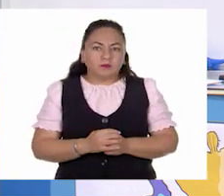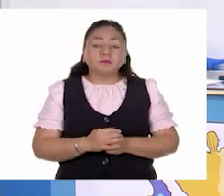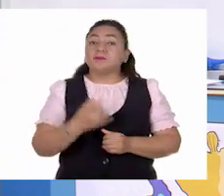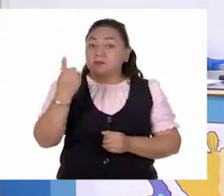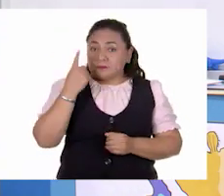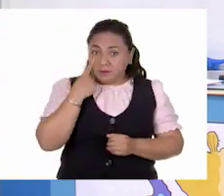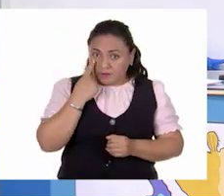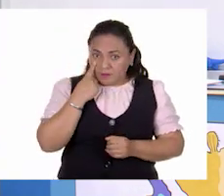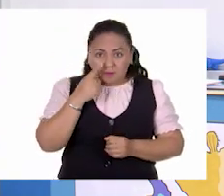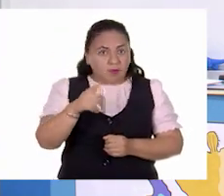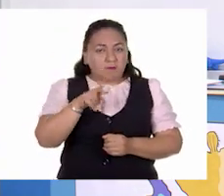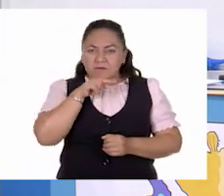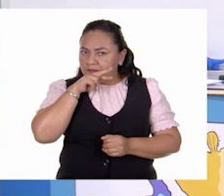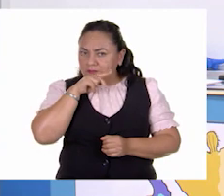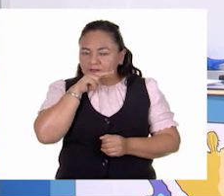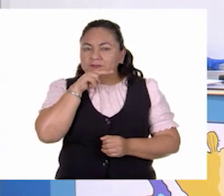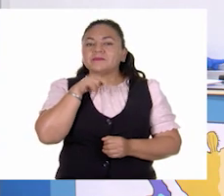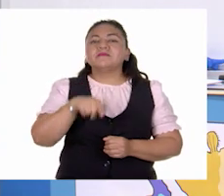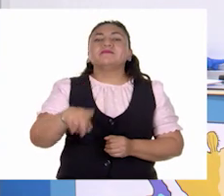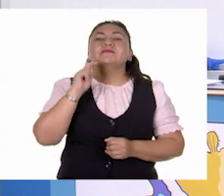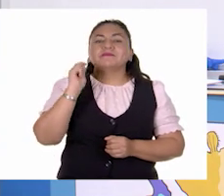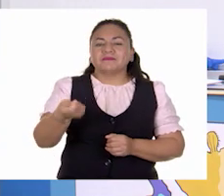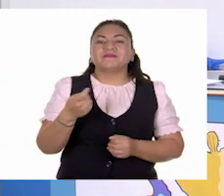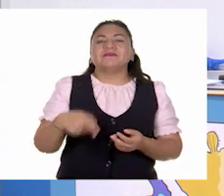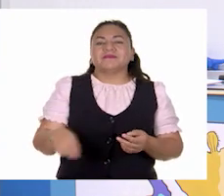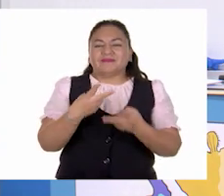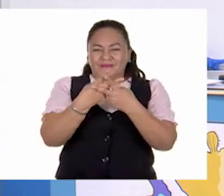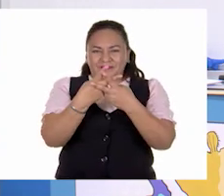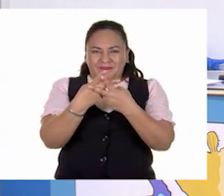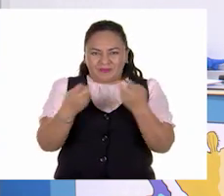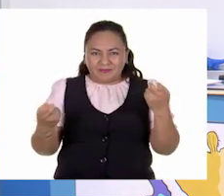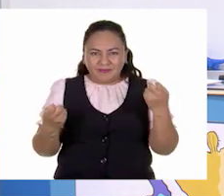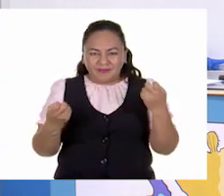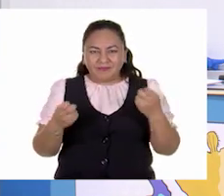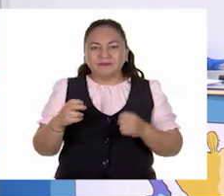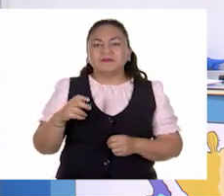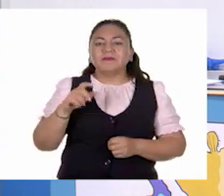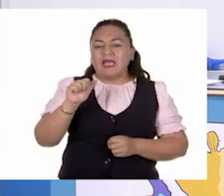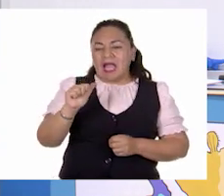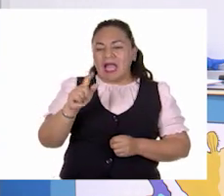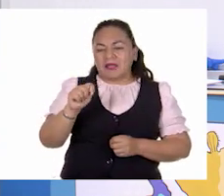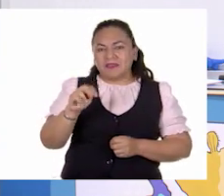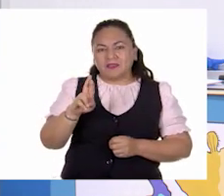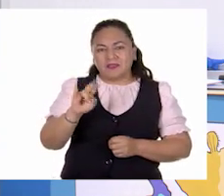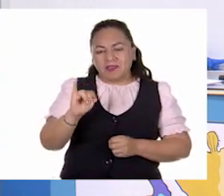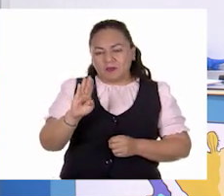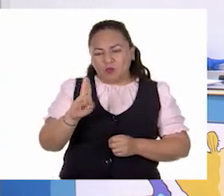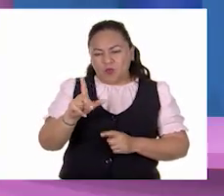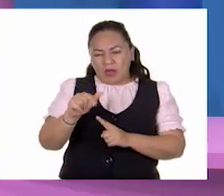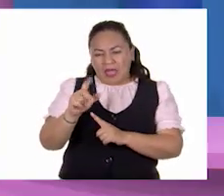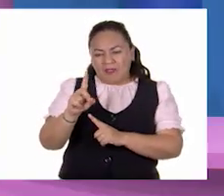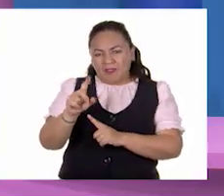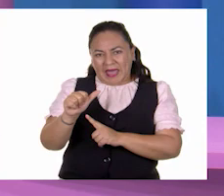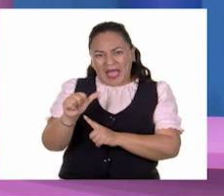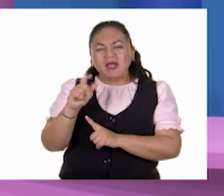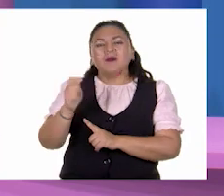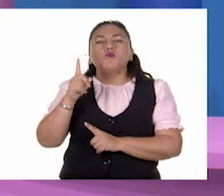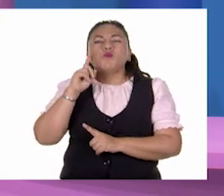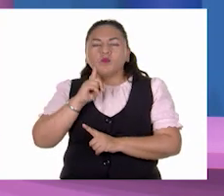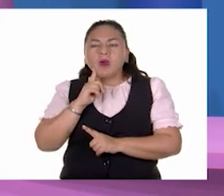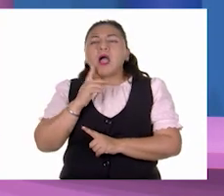Fíjense bien, no se preocupen. El adjetivo atribulada está en femenino. Esto nos permite saber que se refiere